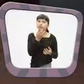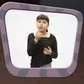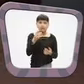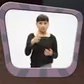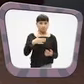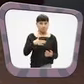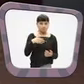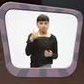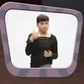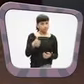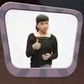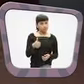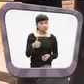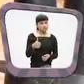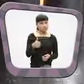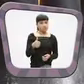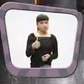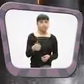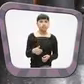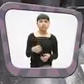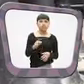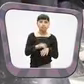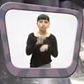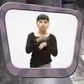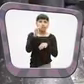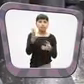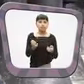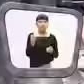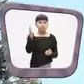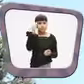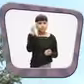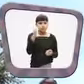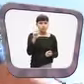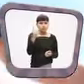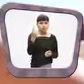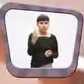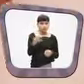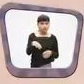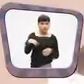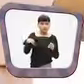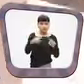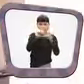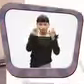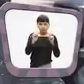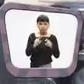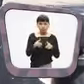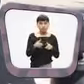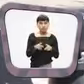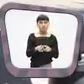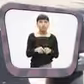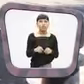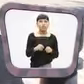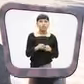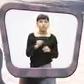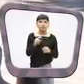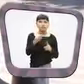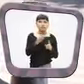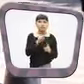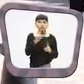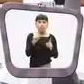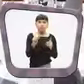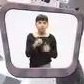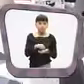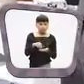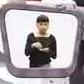suerte a tu contrincante y a ti mismo. Pica quería saber si estos jugadores tienen una pieza favorita. Así que les preguntamos, si fueras